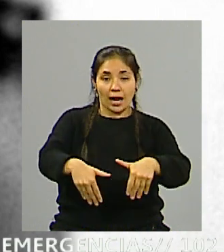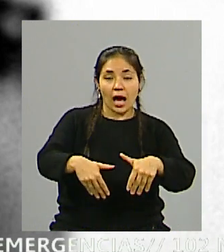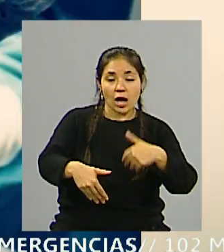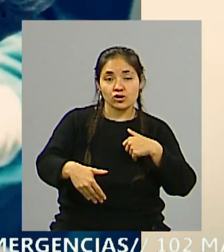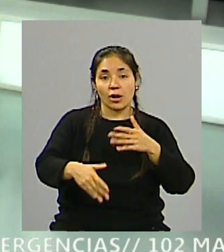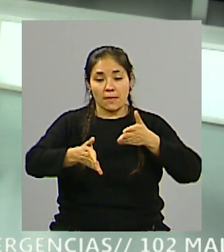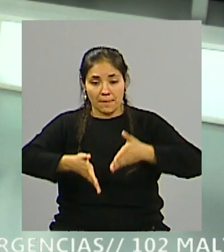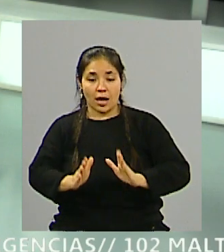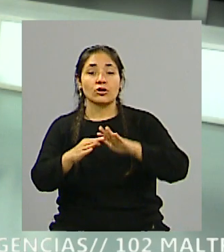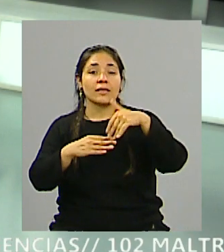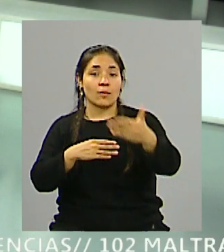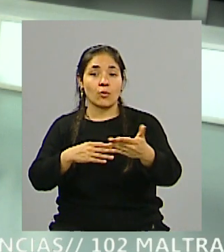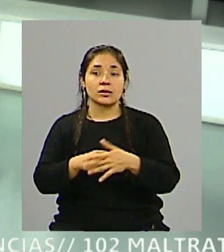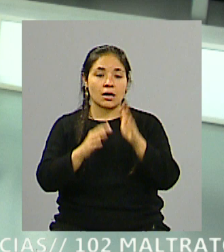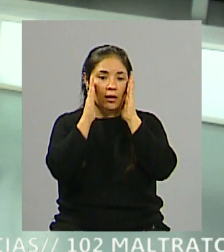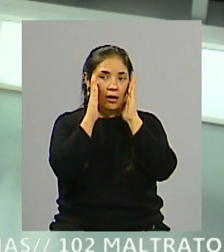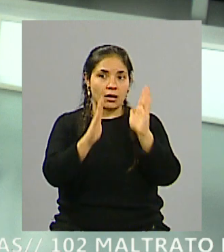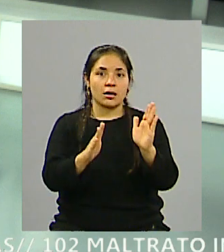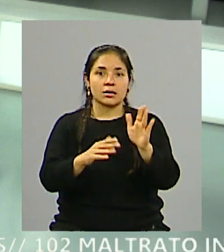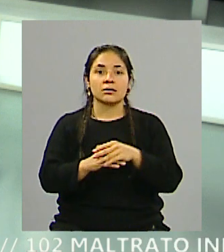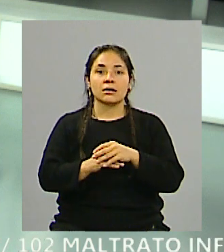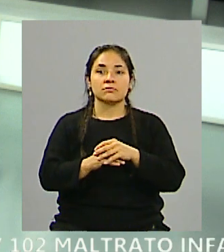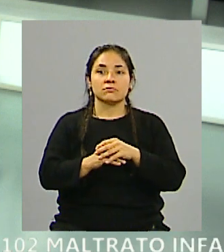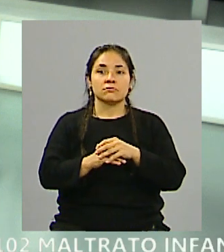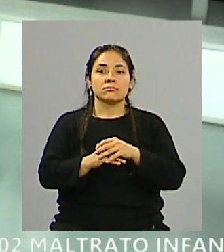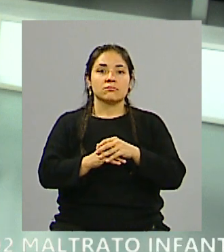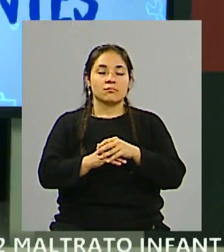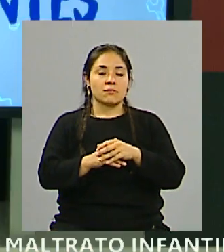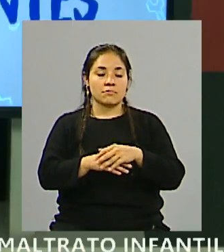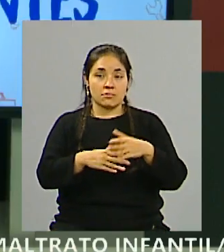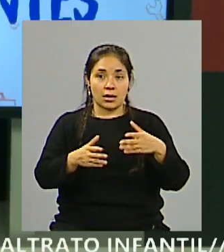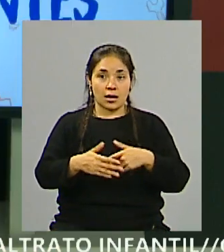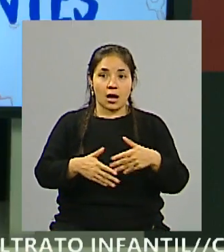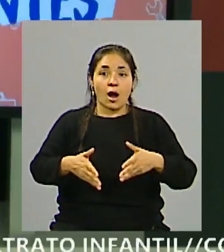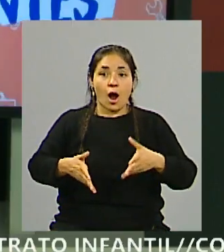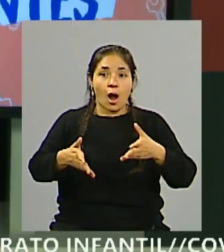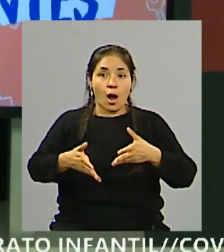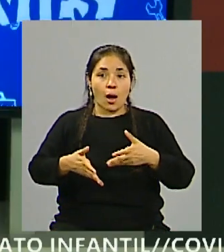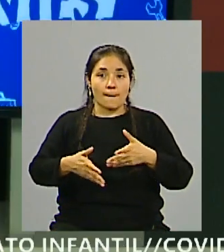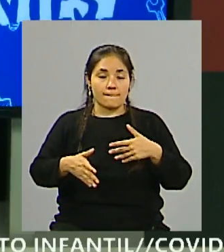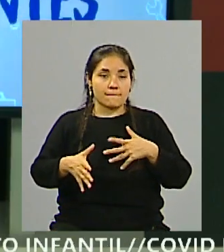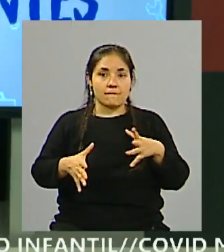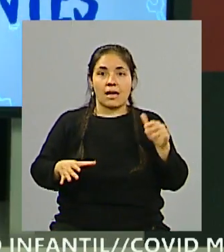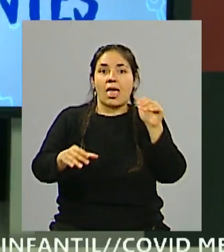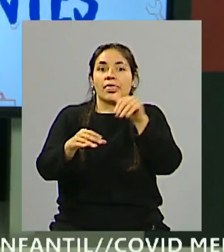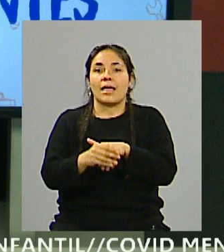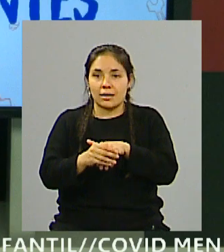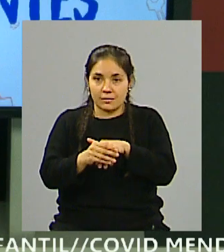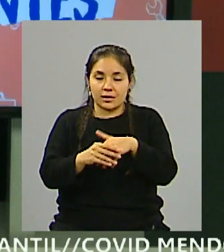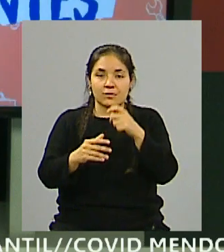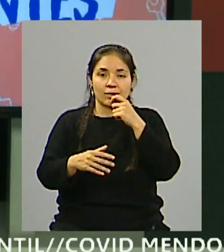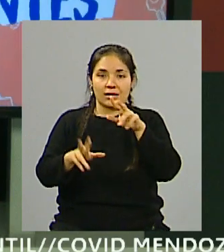está muy centrado en la intervención del proceso, intervenir el proceso sexual y en este caso